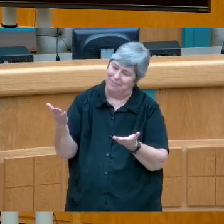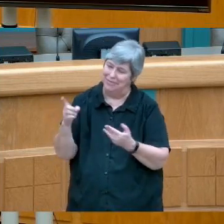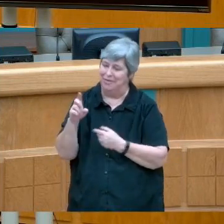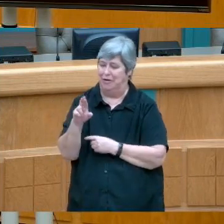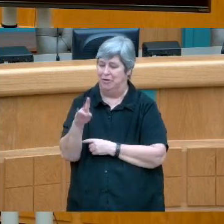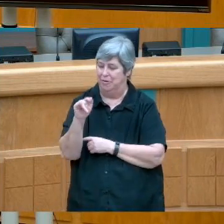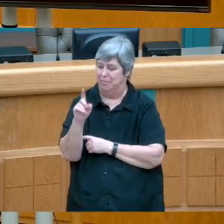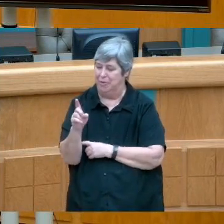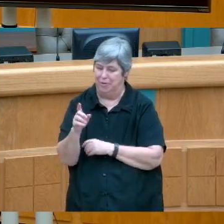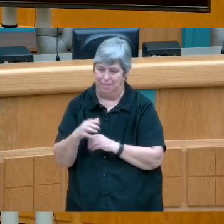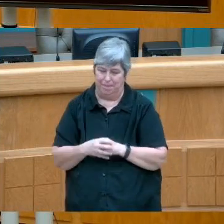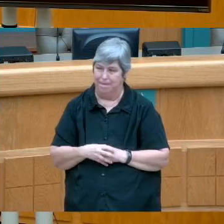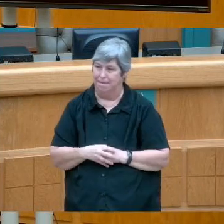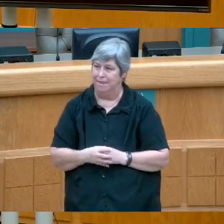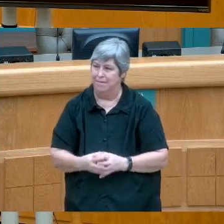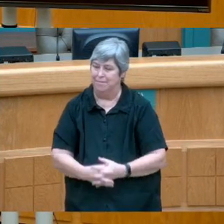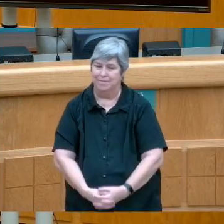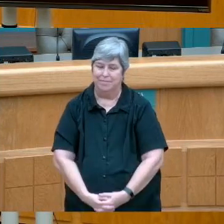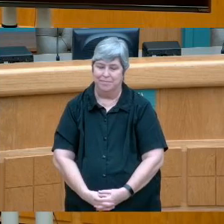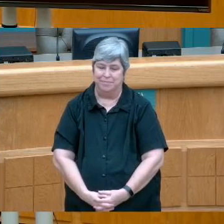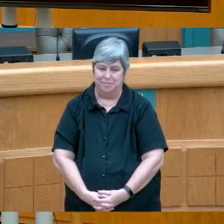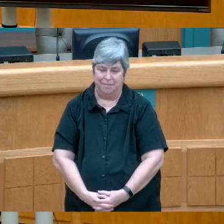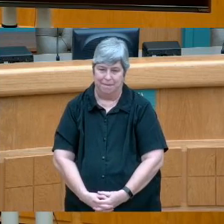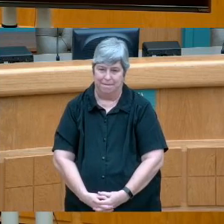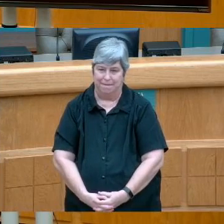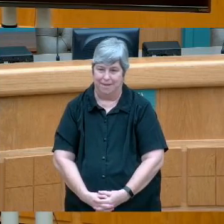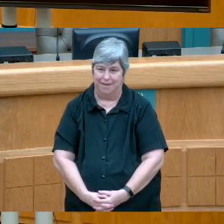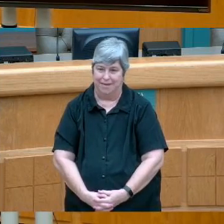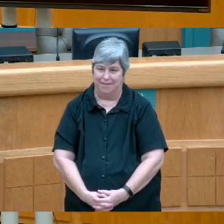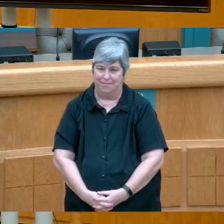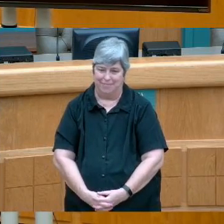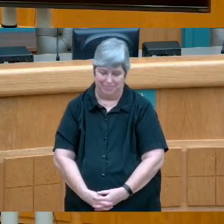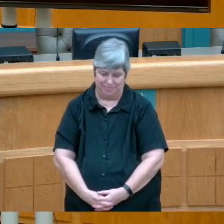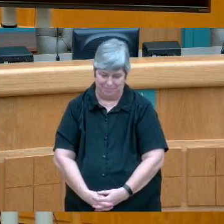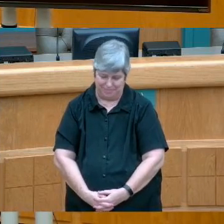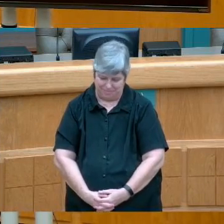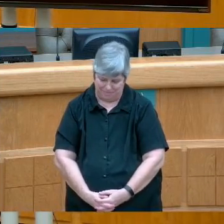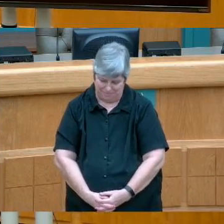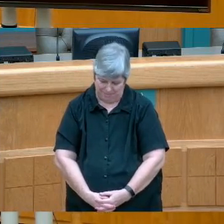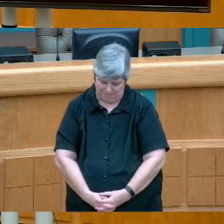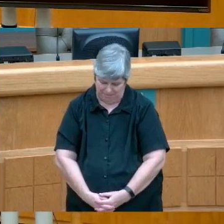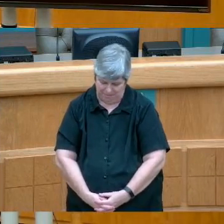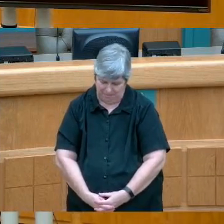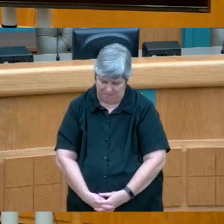Bird, and stay all safe.